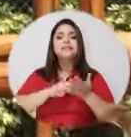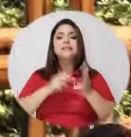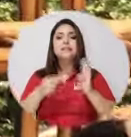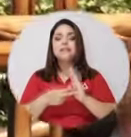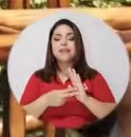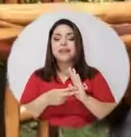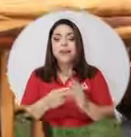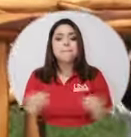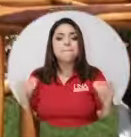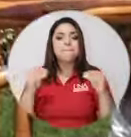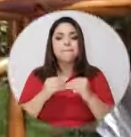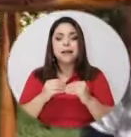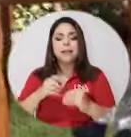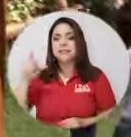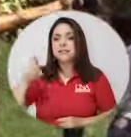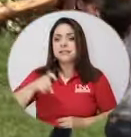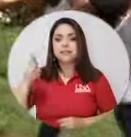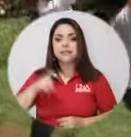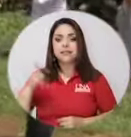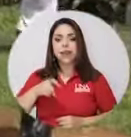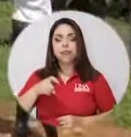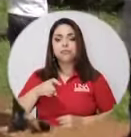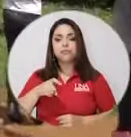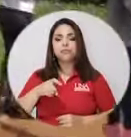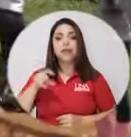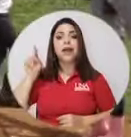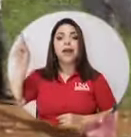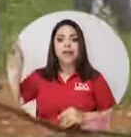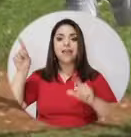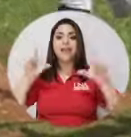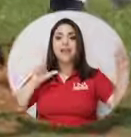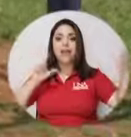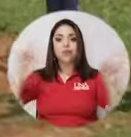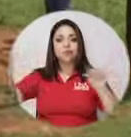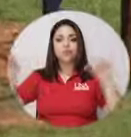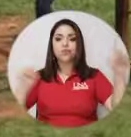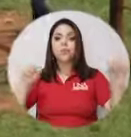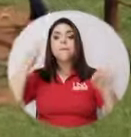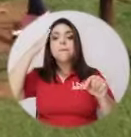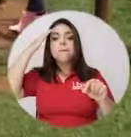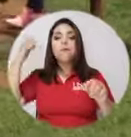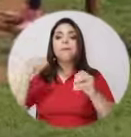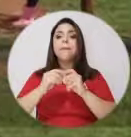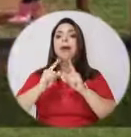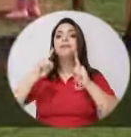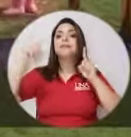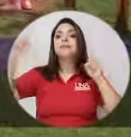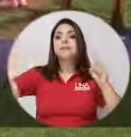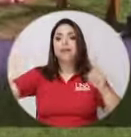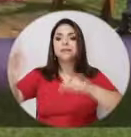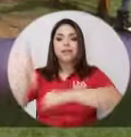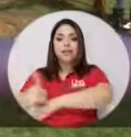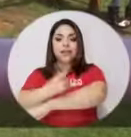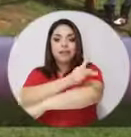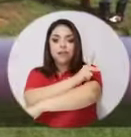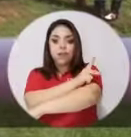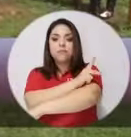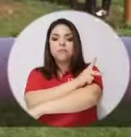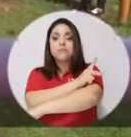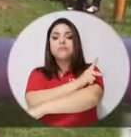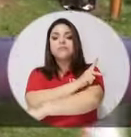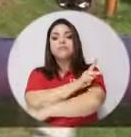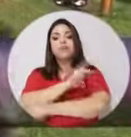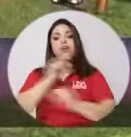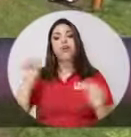mayor hacia el centro y menor en las zonas periféricas, precisamente las que más están necesitando, porque además, recordemos, son las que tienen